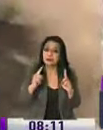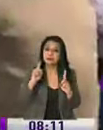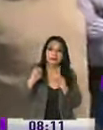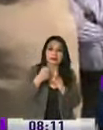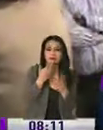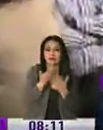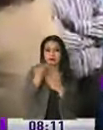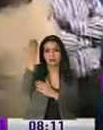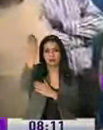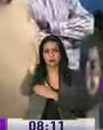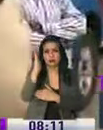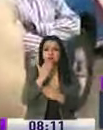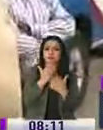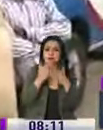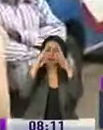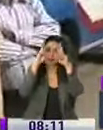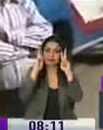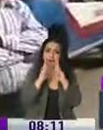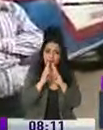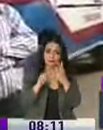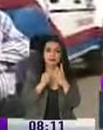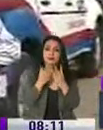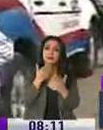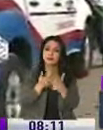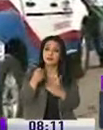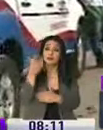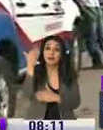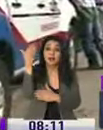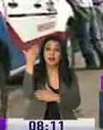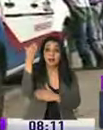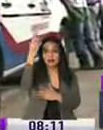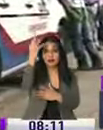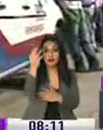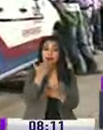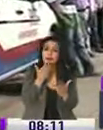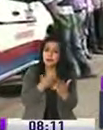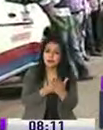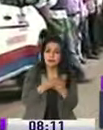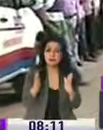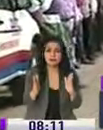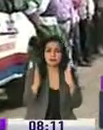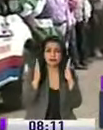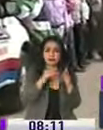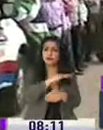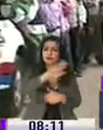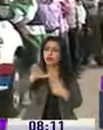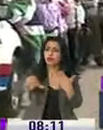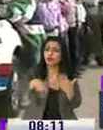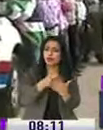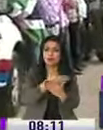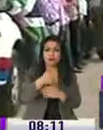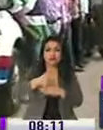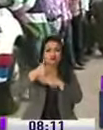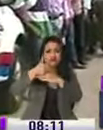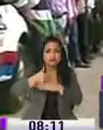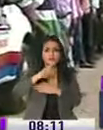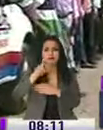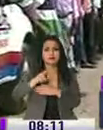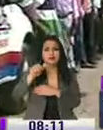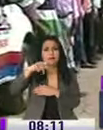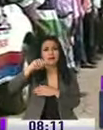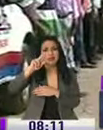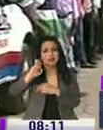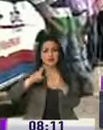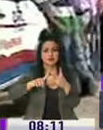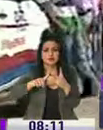a la Santísima Virgen y después al señor alcalde Mauricio Rodas y a todos los, el coronel Zapata, el coronel Juan